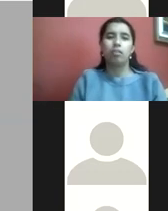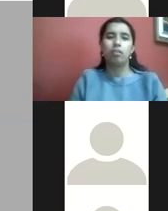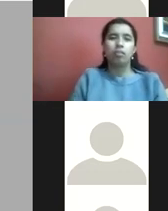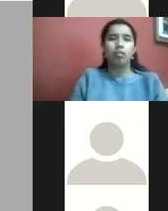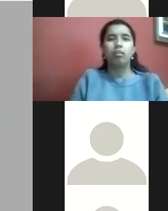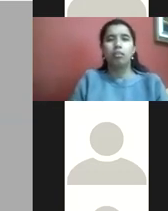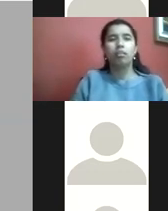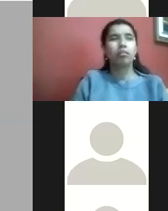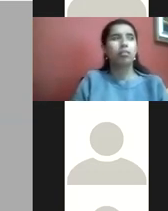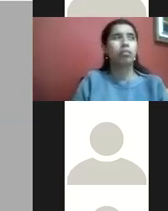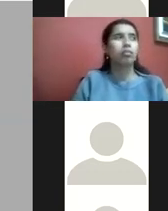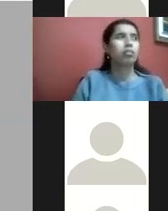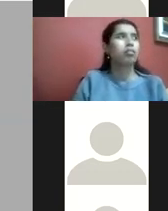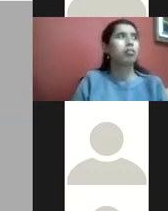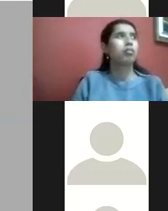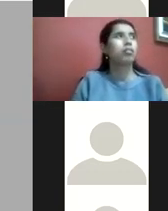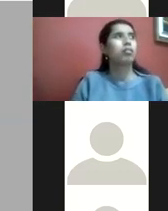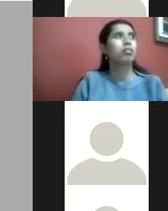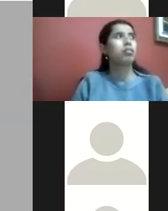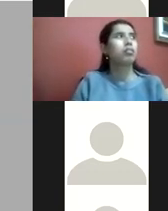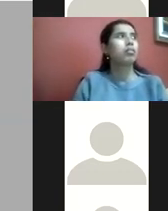y aquí está